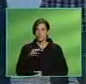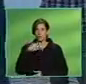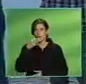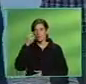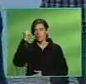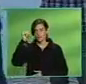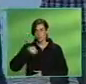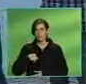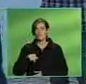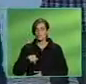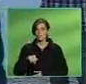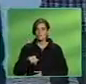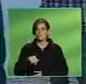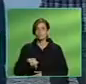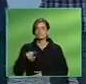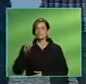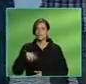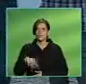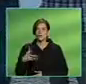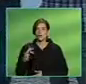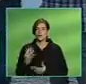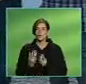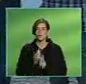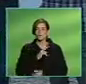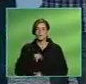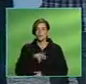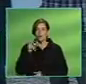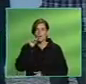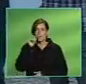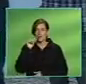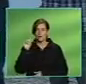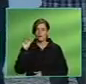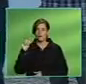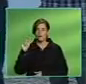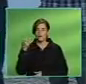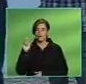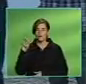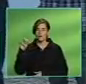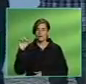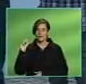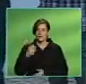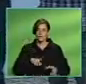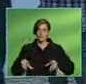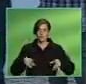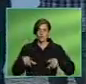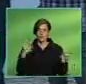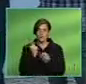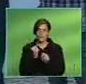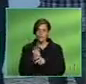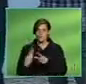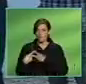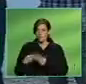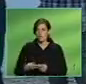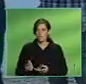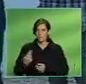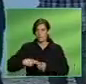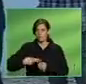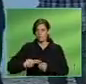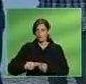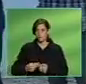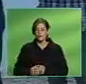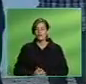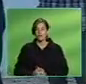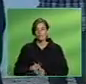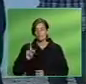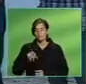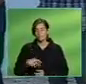hoy. Y también está con nosotros el señor Argenis Olivares, quien es el coordinador de trabajo voluntario de PDVSA Occidente, la